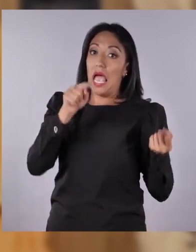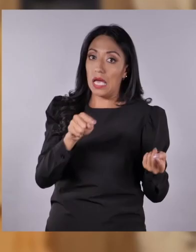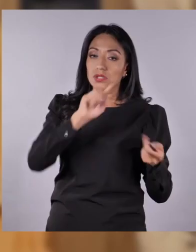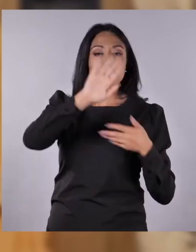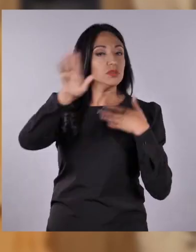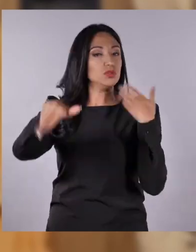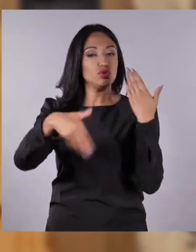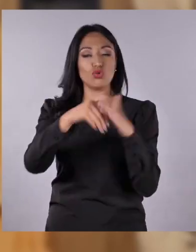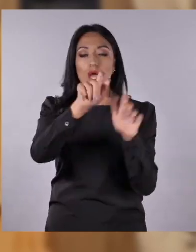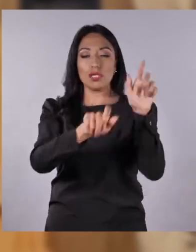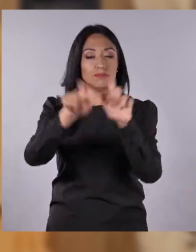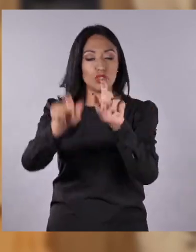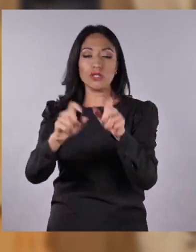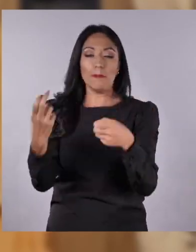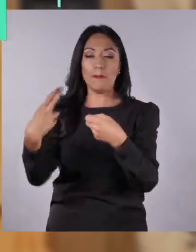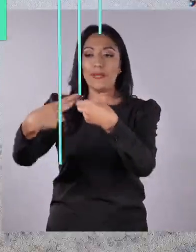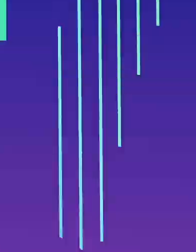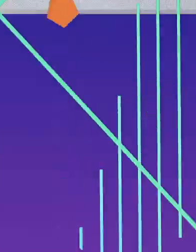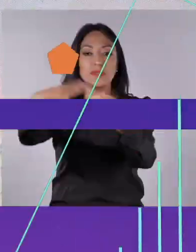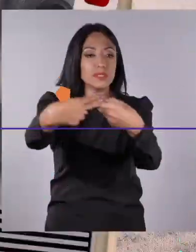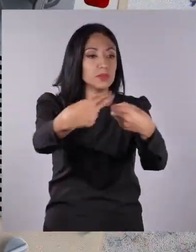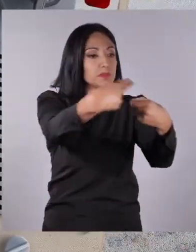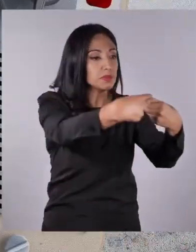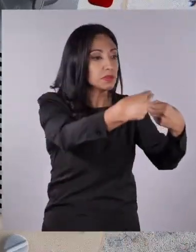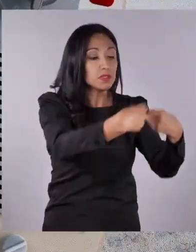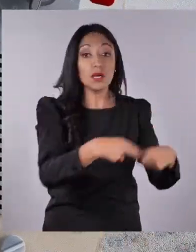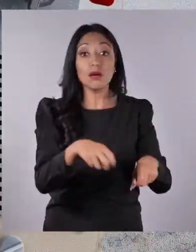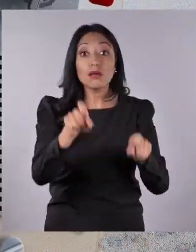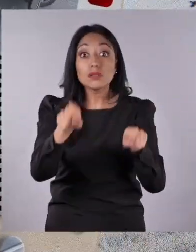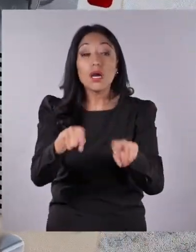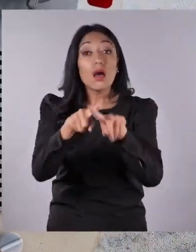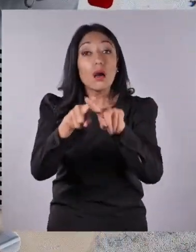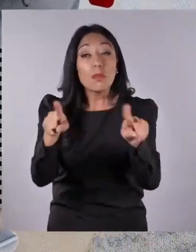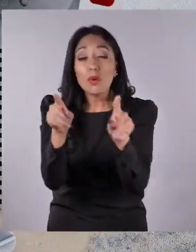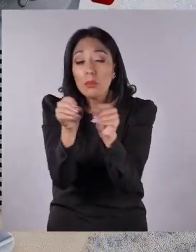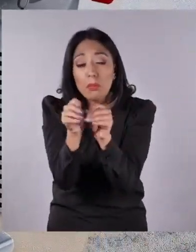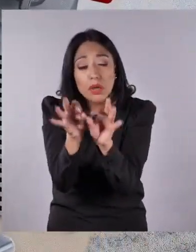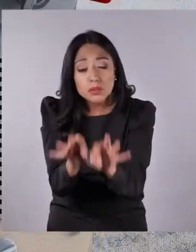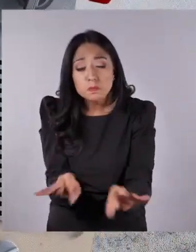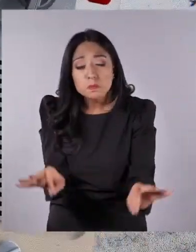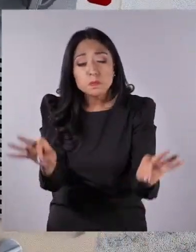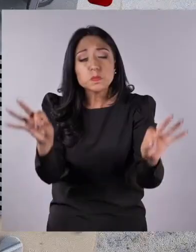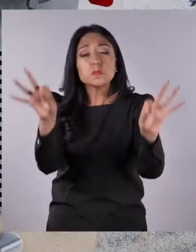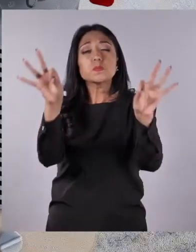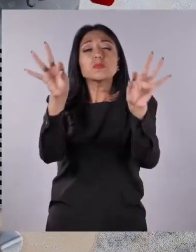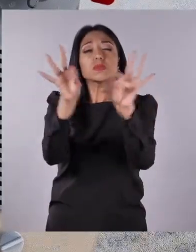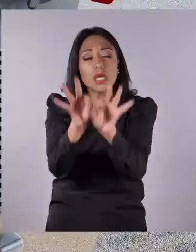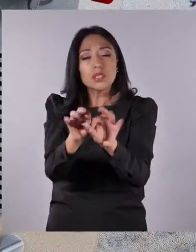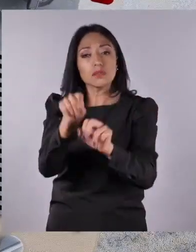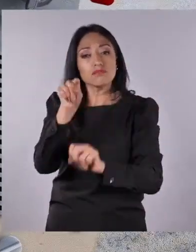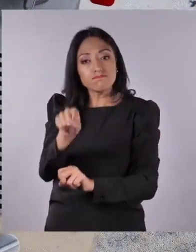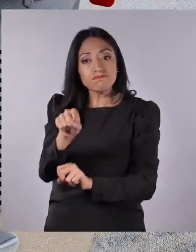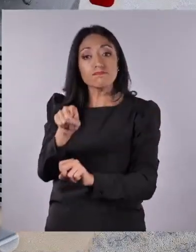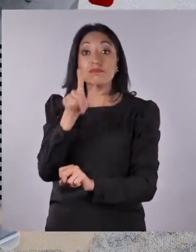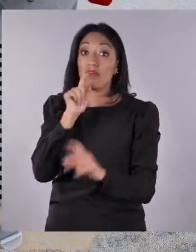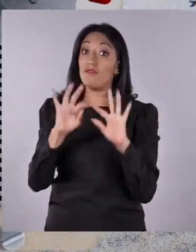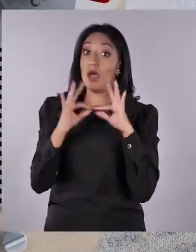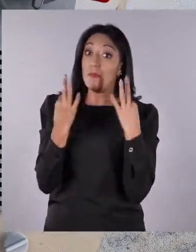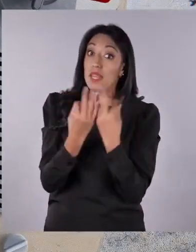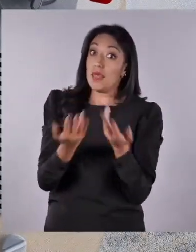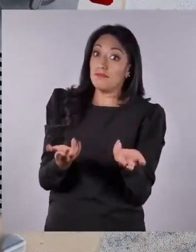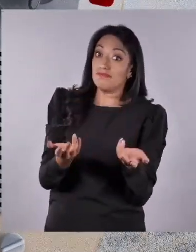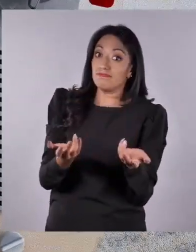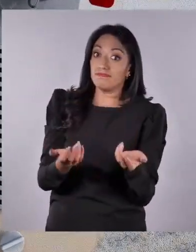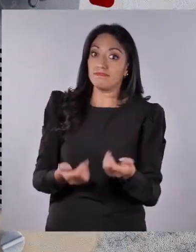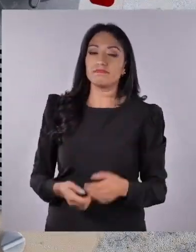de toda la gente del sector y demás. Pero también está presente el núcleo más básico de toda civilización y cultura, la